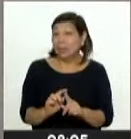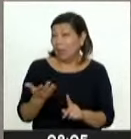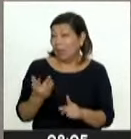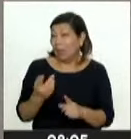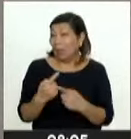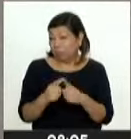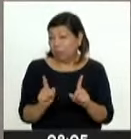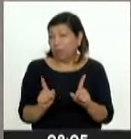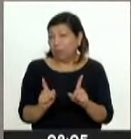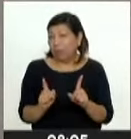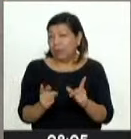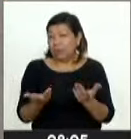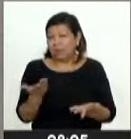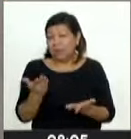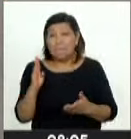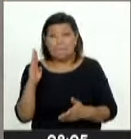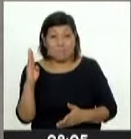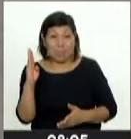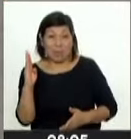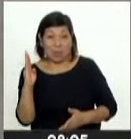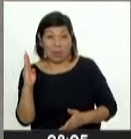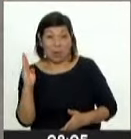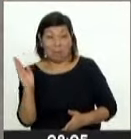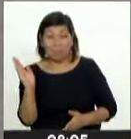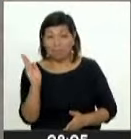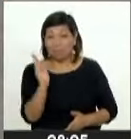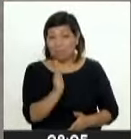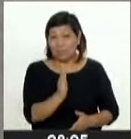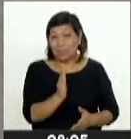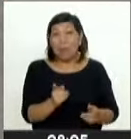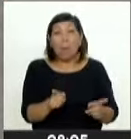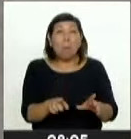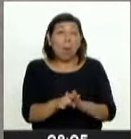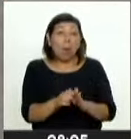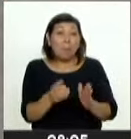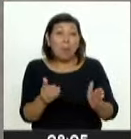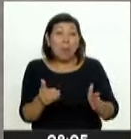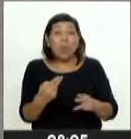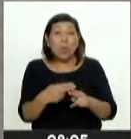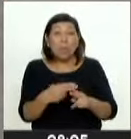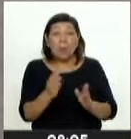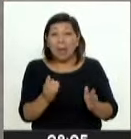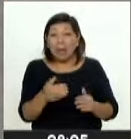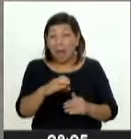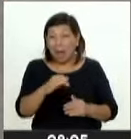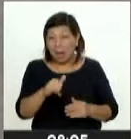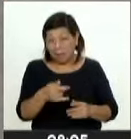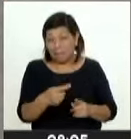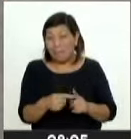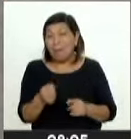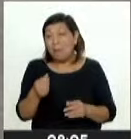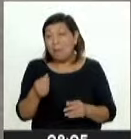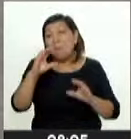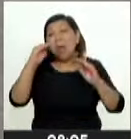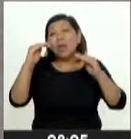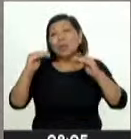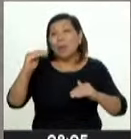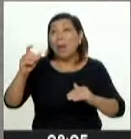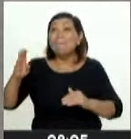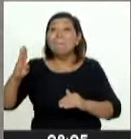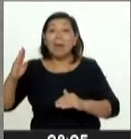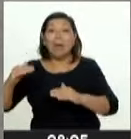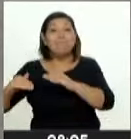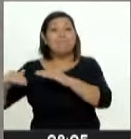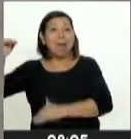ofrecen las entidades bancarias con las, por ejemplo, cajas respecto a la tasa, ¿o no? Sí, lo que pasa es que, a ver,